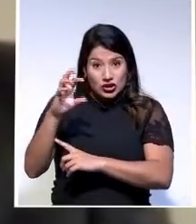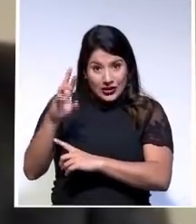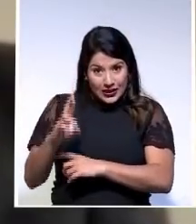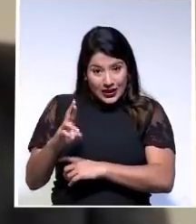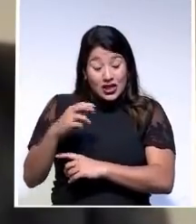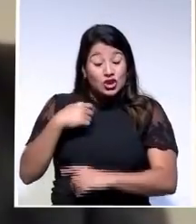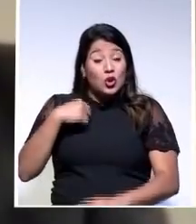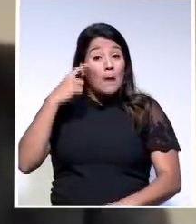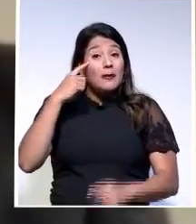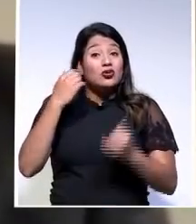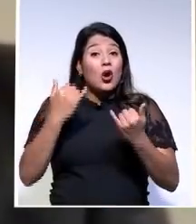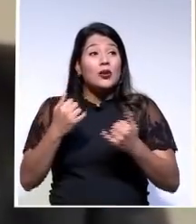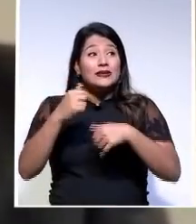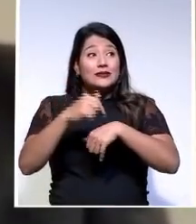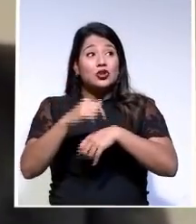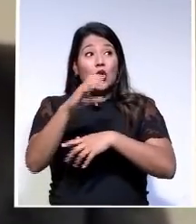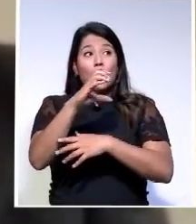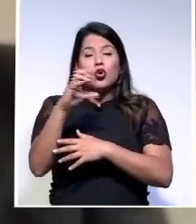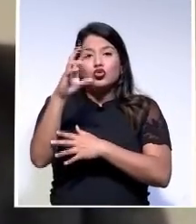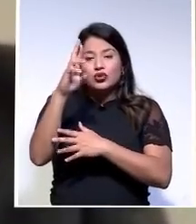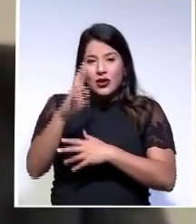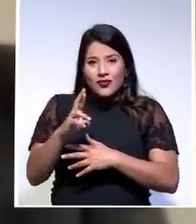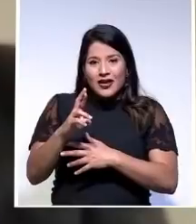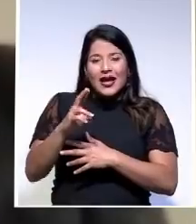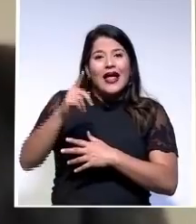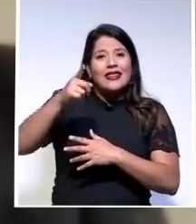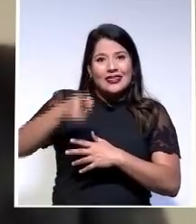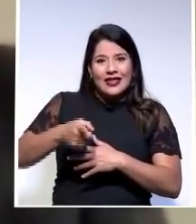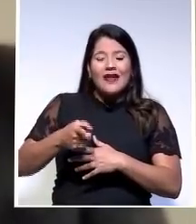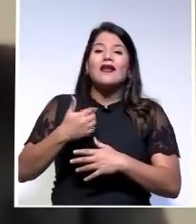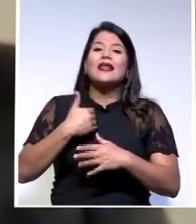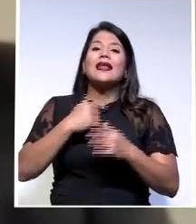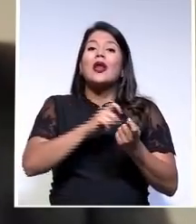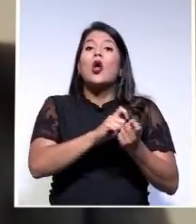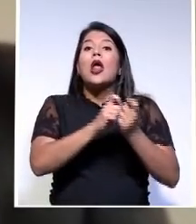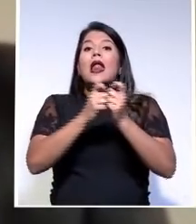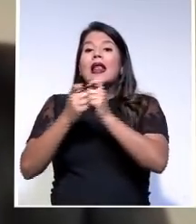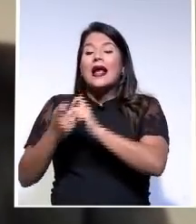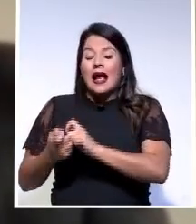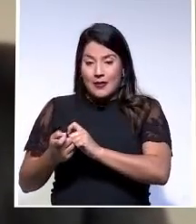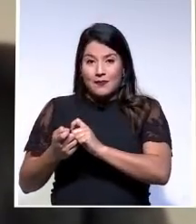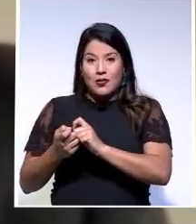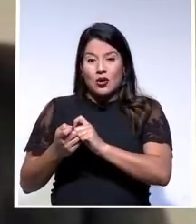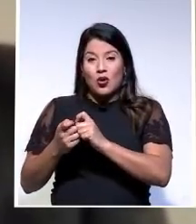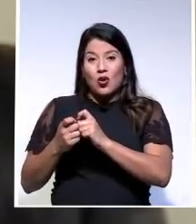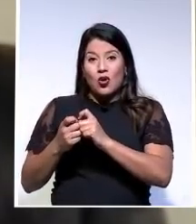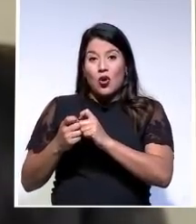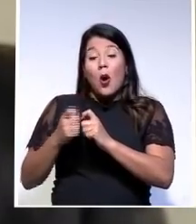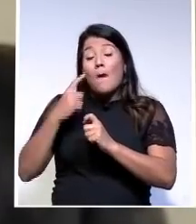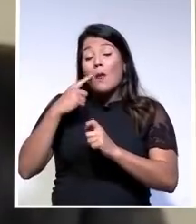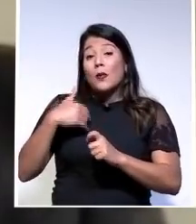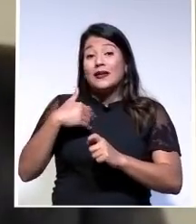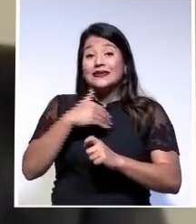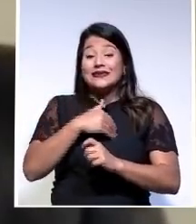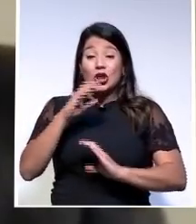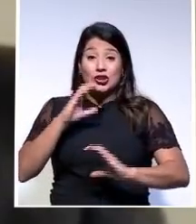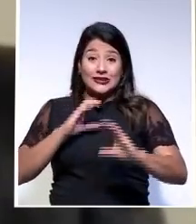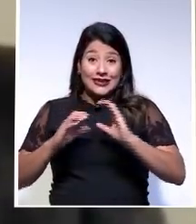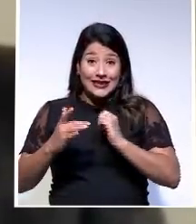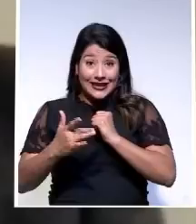momento Costa Rica merece el pensar la transformación sustantiva del Ministerio de Ciencia, Tecnología